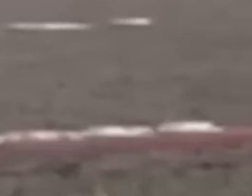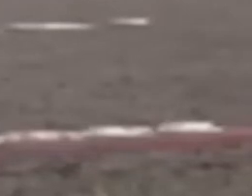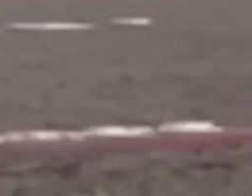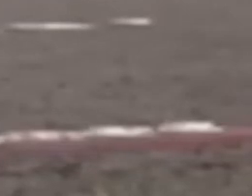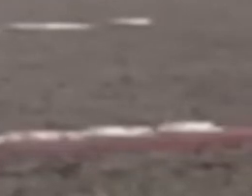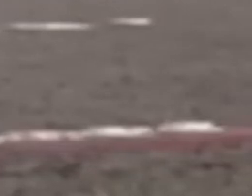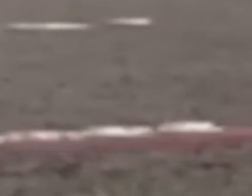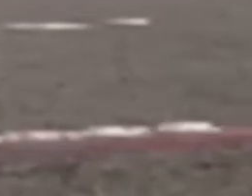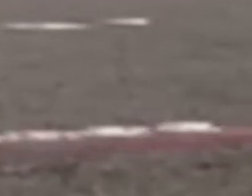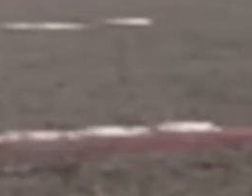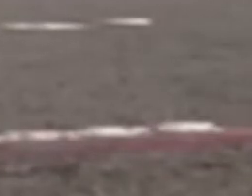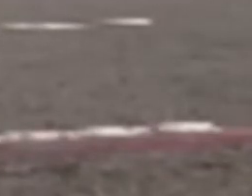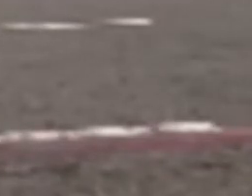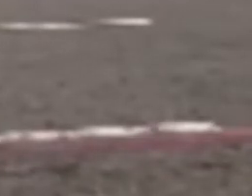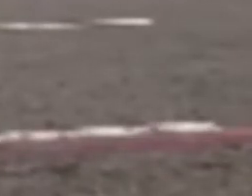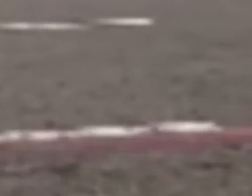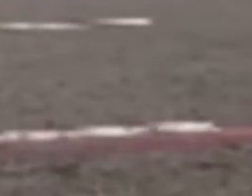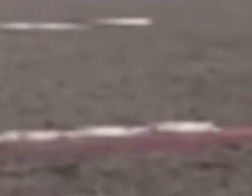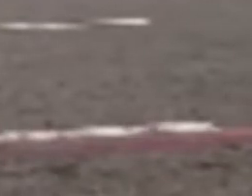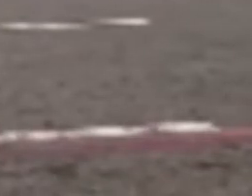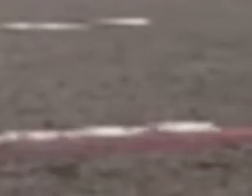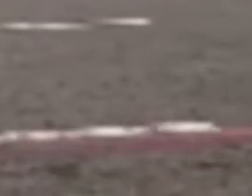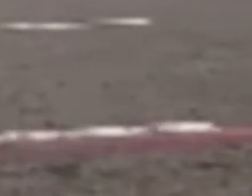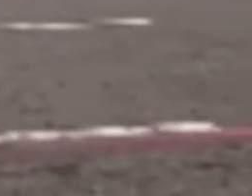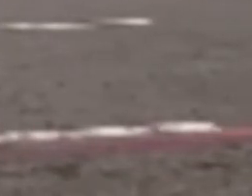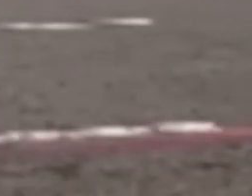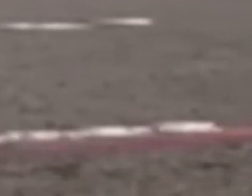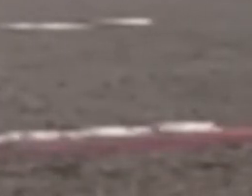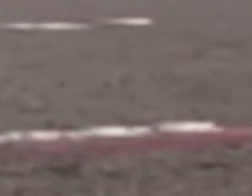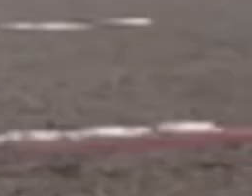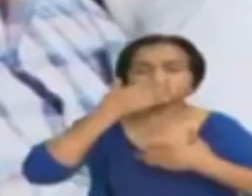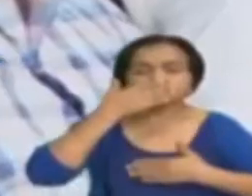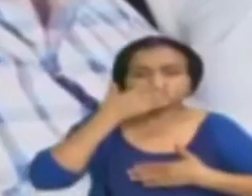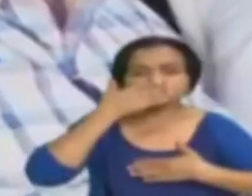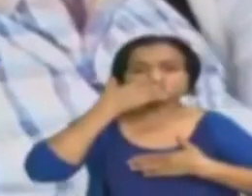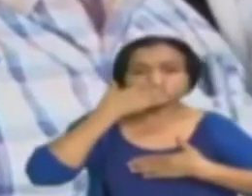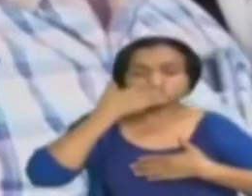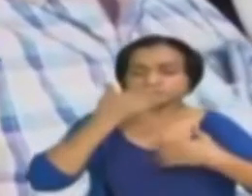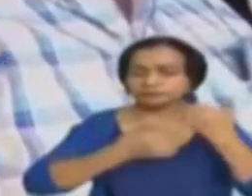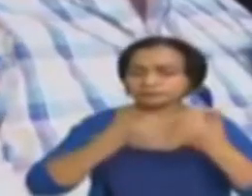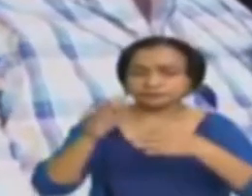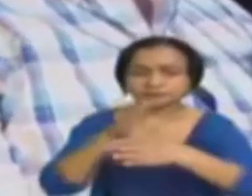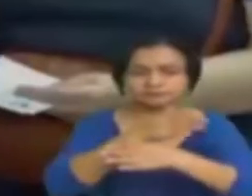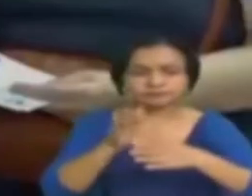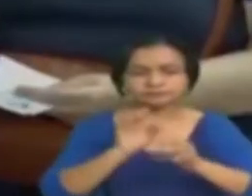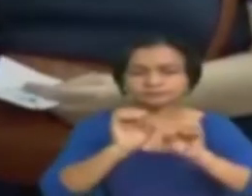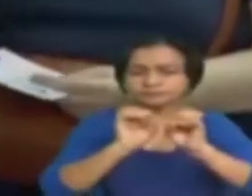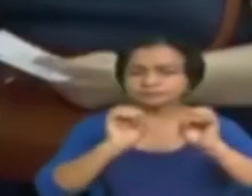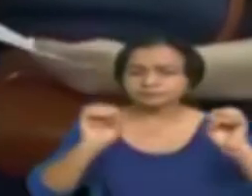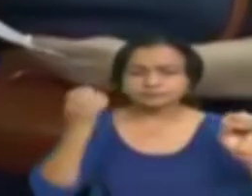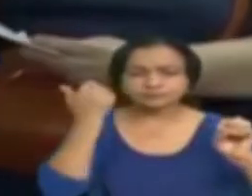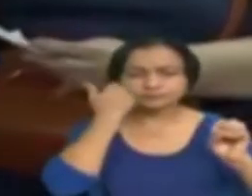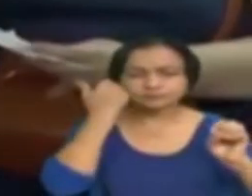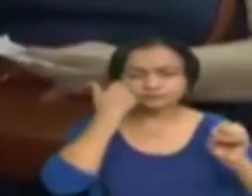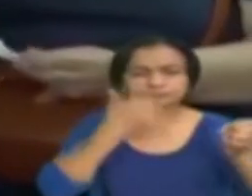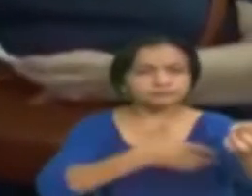el gobierno de nicaragua autoriza el uso de la vacuna monodosis rusa contra el cubil 19 sputnik flight según